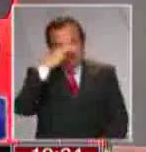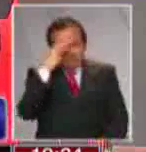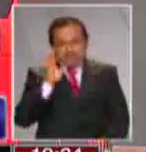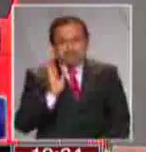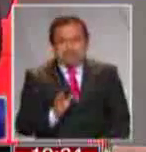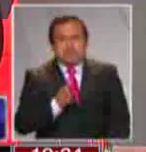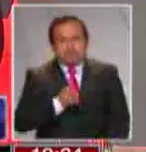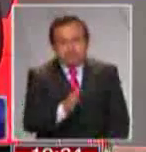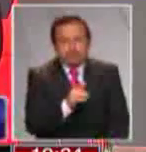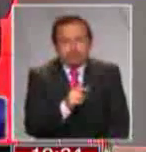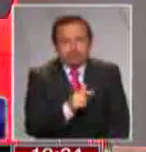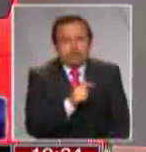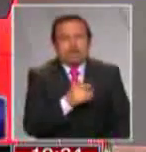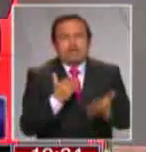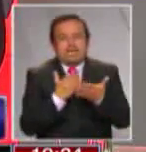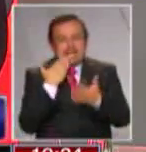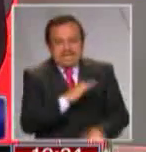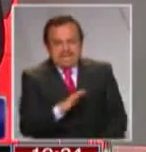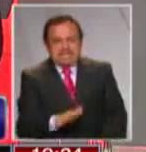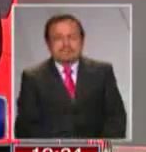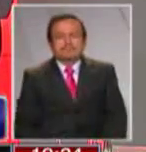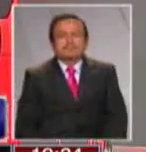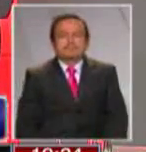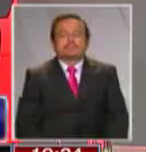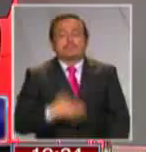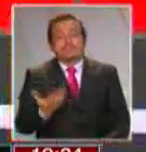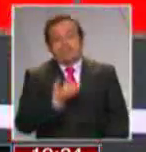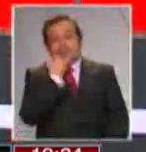efectivamente le demos continuidad escolar a los niños, digamos. Muy bien, intendente, le quiero agradecer.